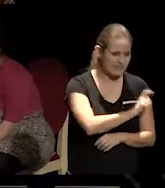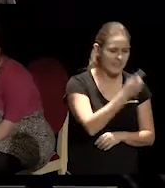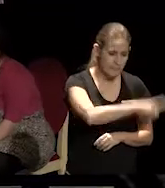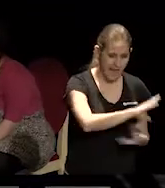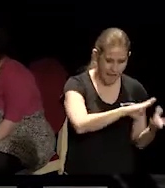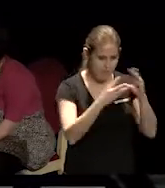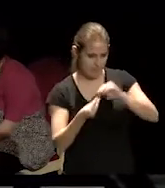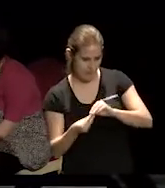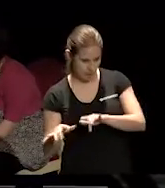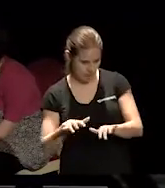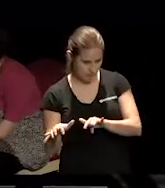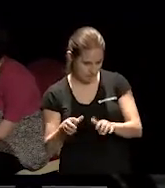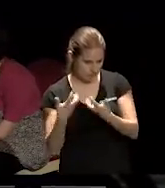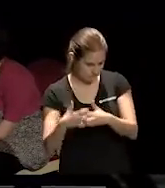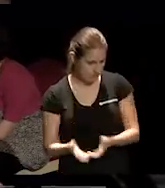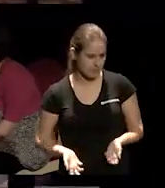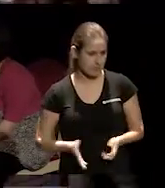nosotros.